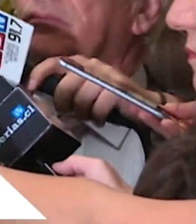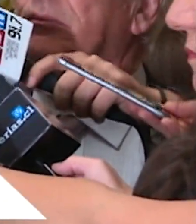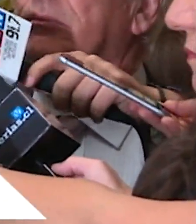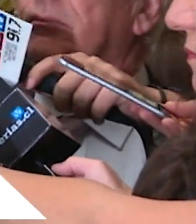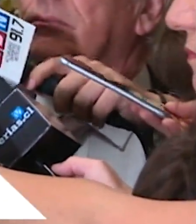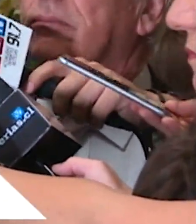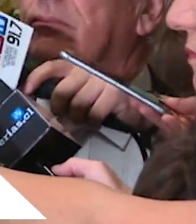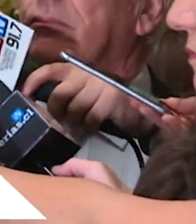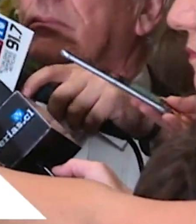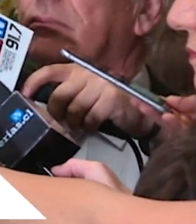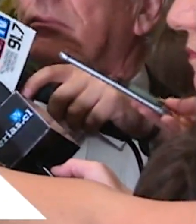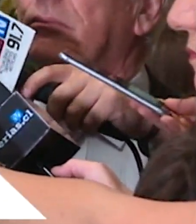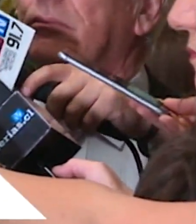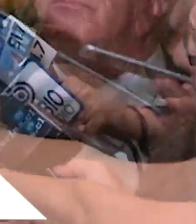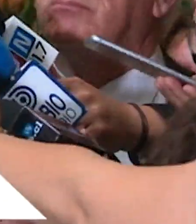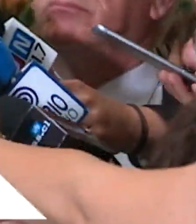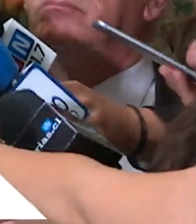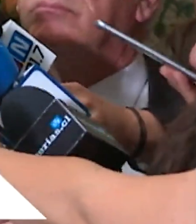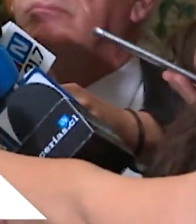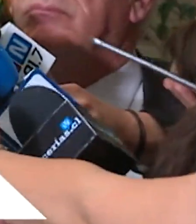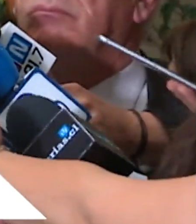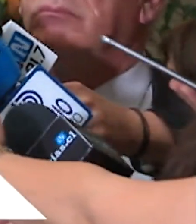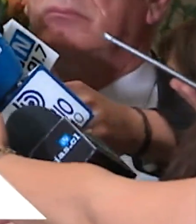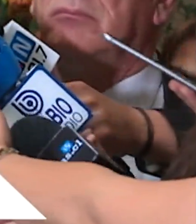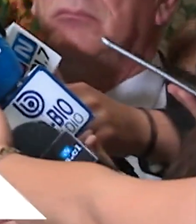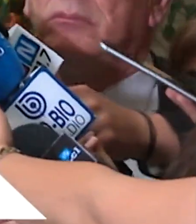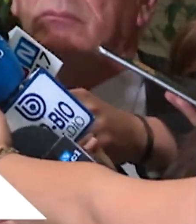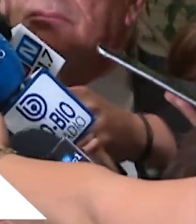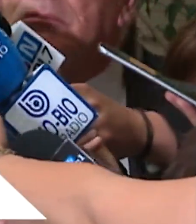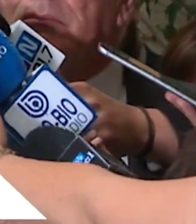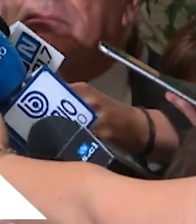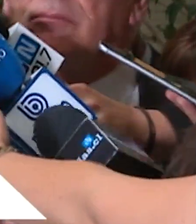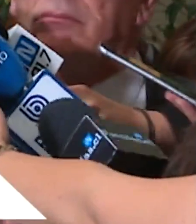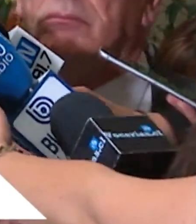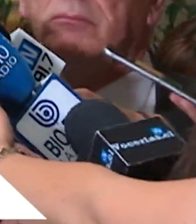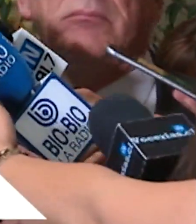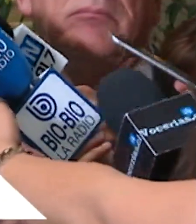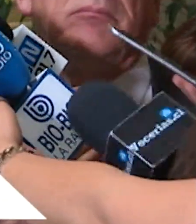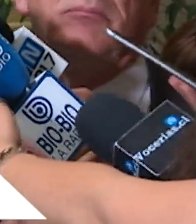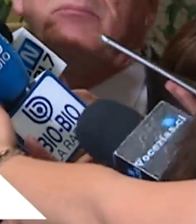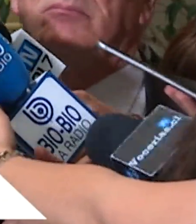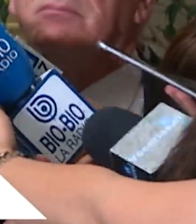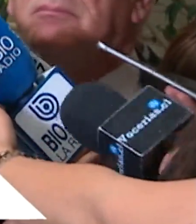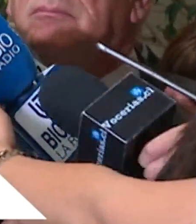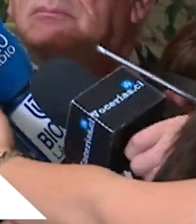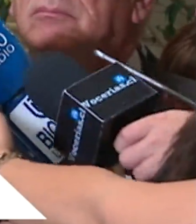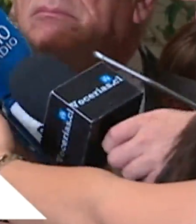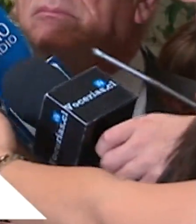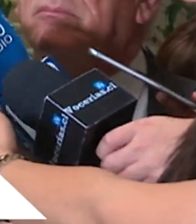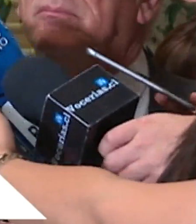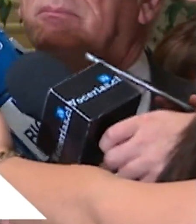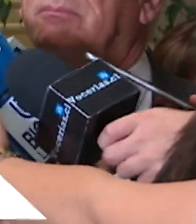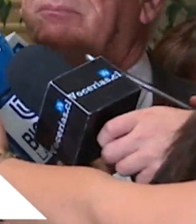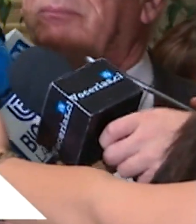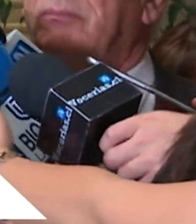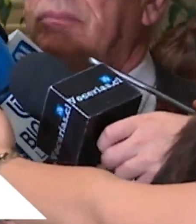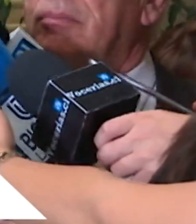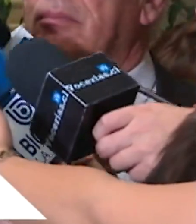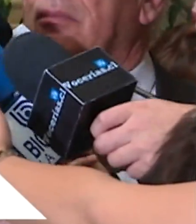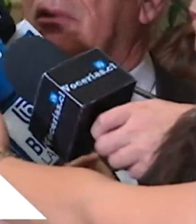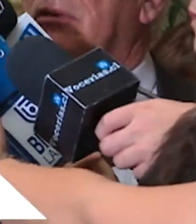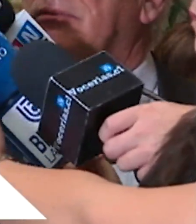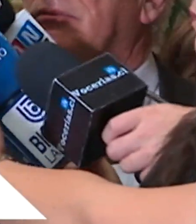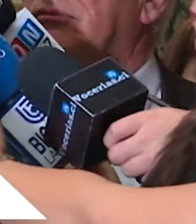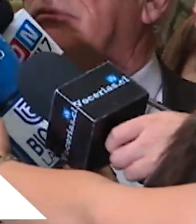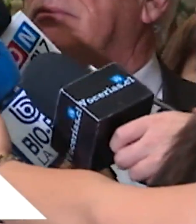es un tremendo logro de la interpelación nosotros buscamos la respuestas los problemas políticos aquí no tienen nada que ver aquí nosotros queríamos respuestas